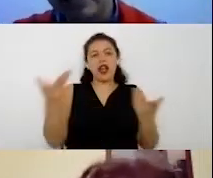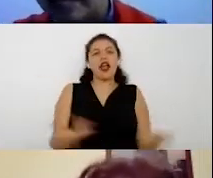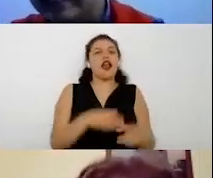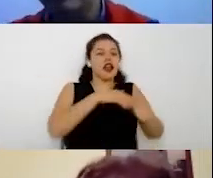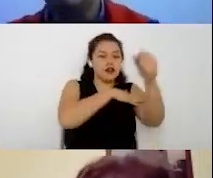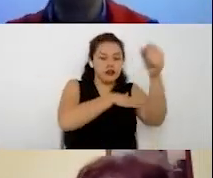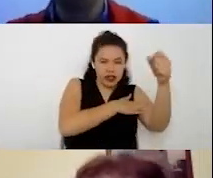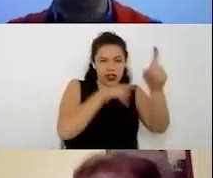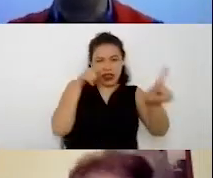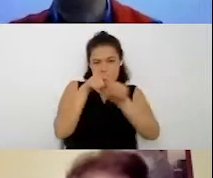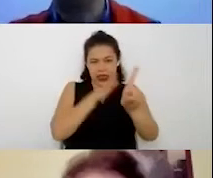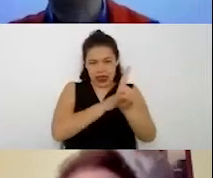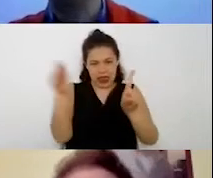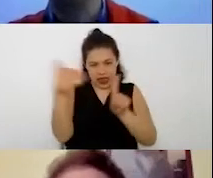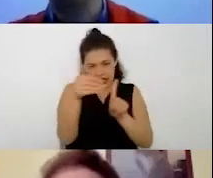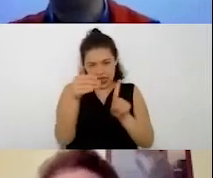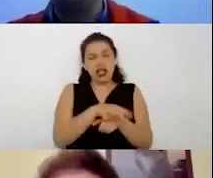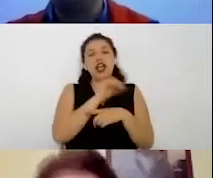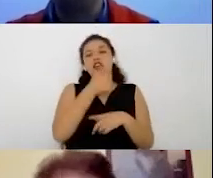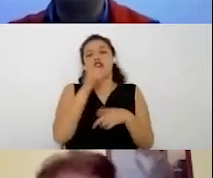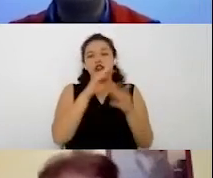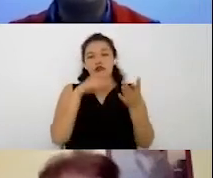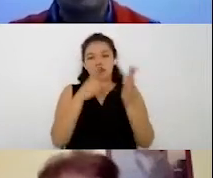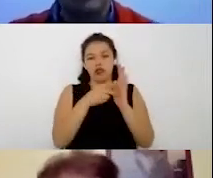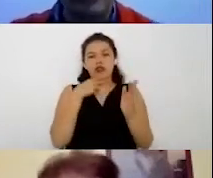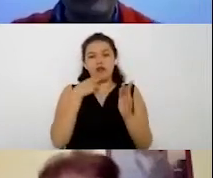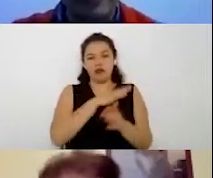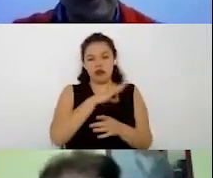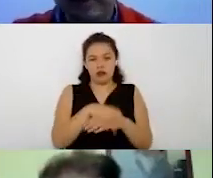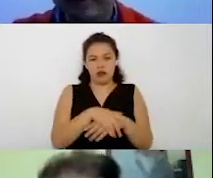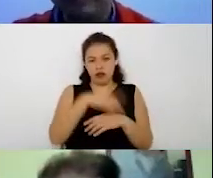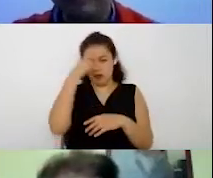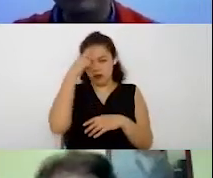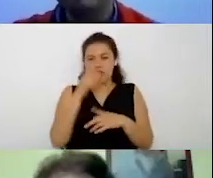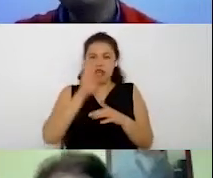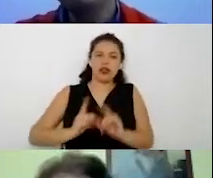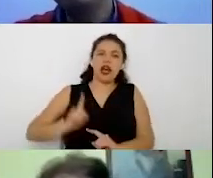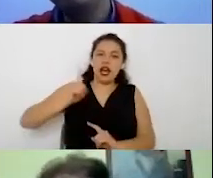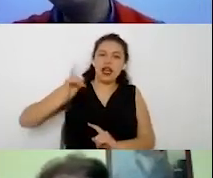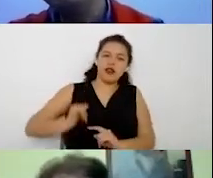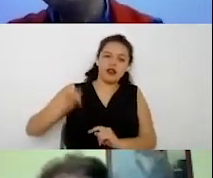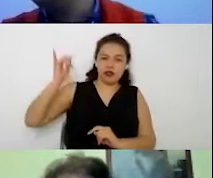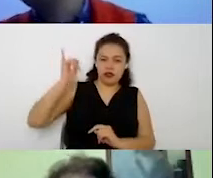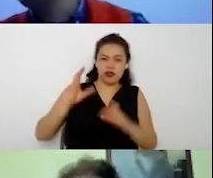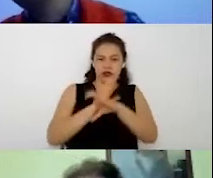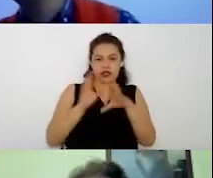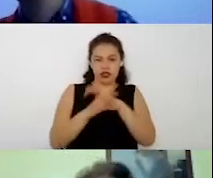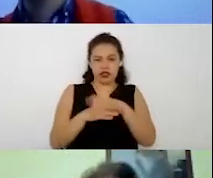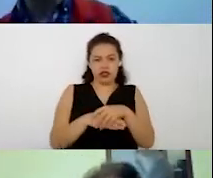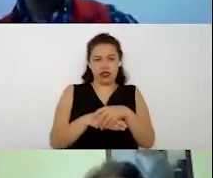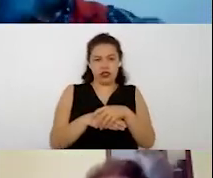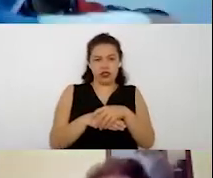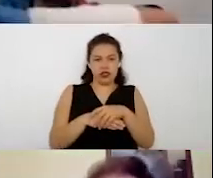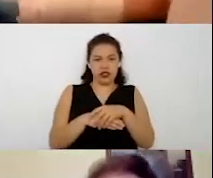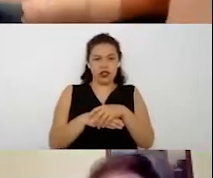indirecta, y además nos podemos apoyar de otro método, que es el método de elevación, ¿ok? Tal cual